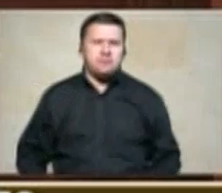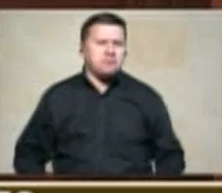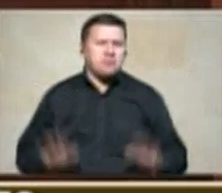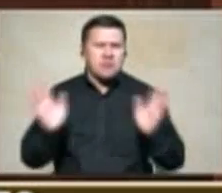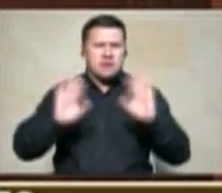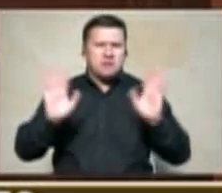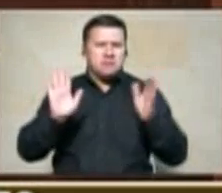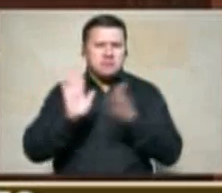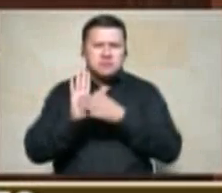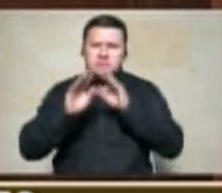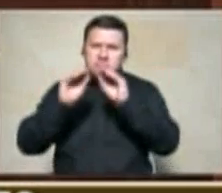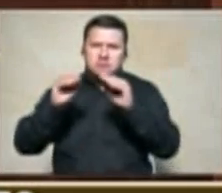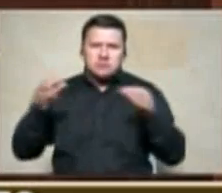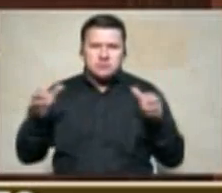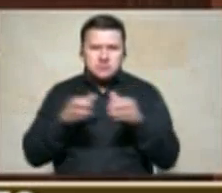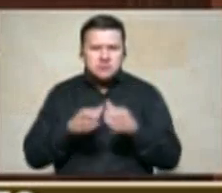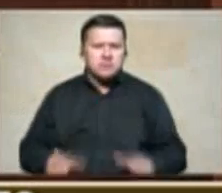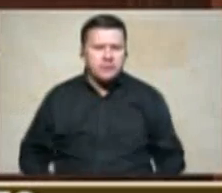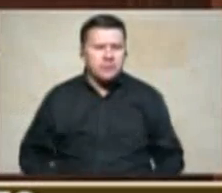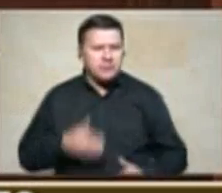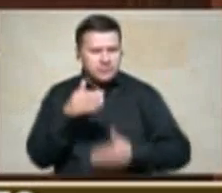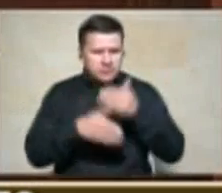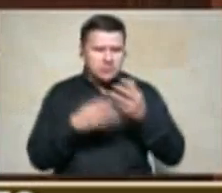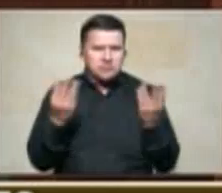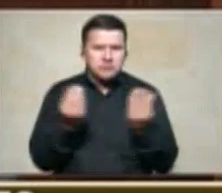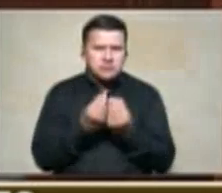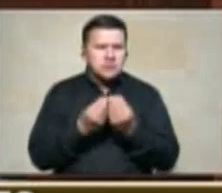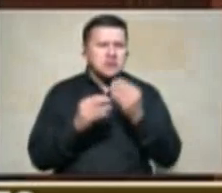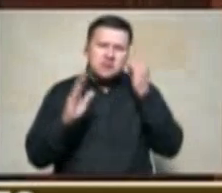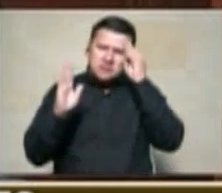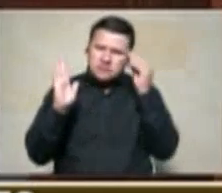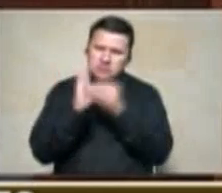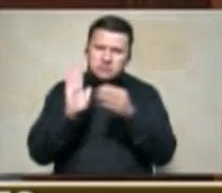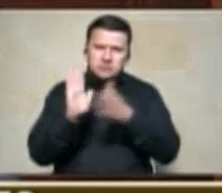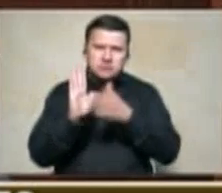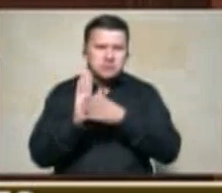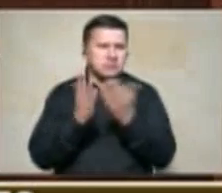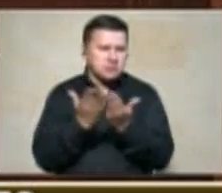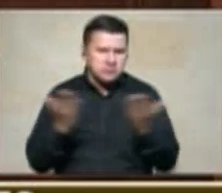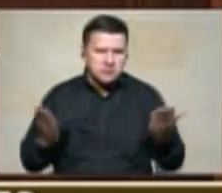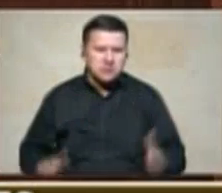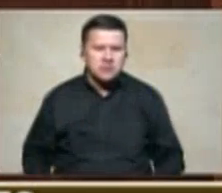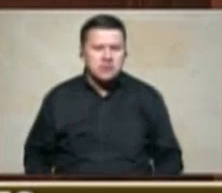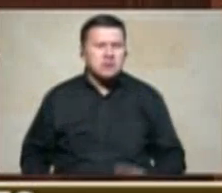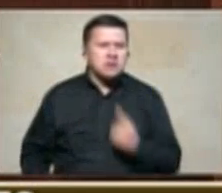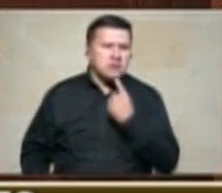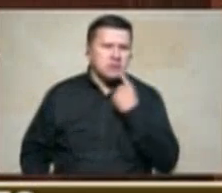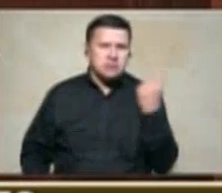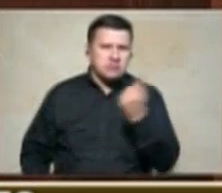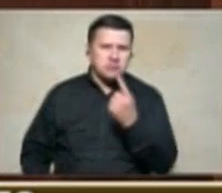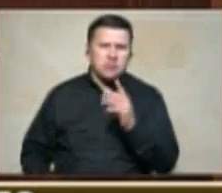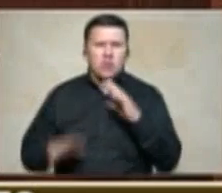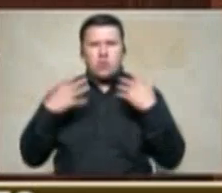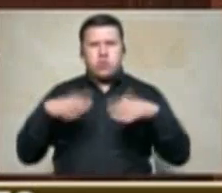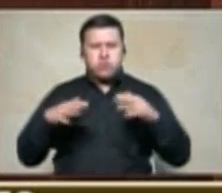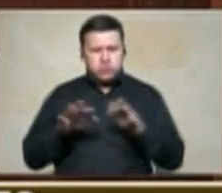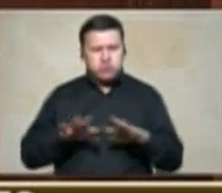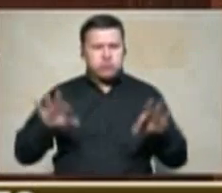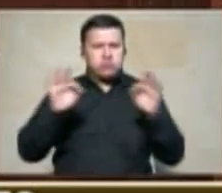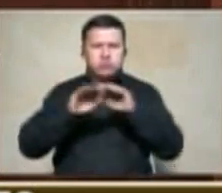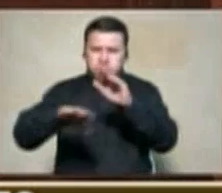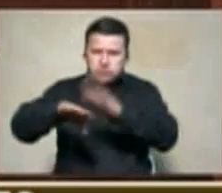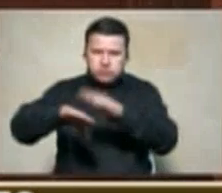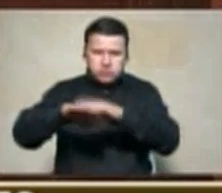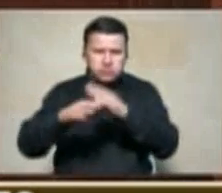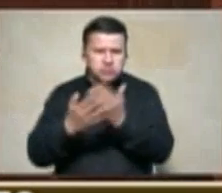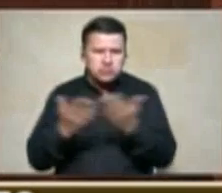No obstante, el anuncio prosiguió a notificarlo de la manera como oprobiosamente